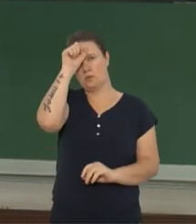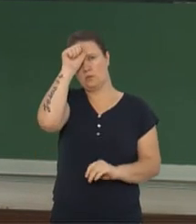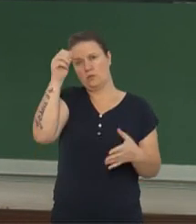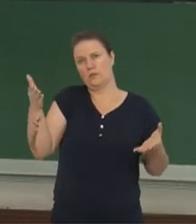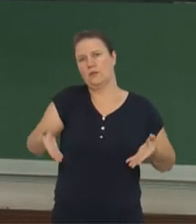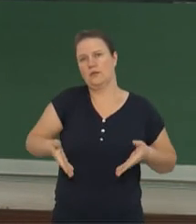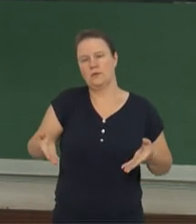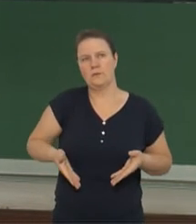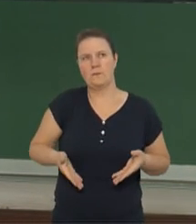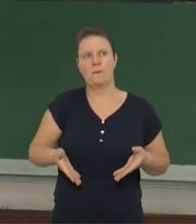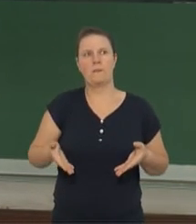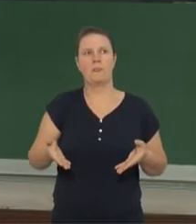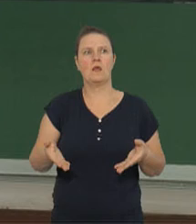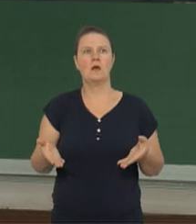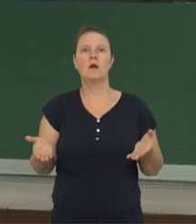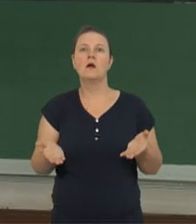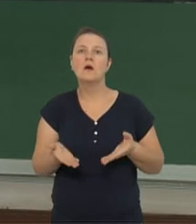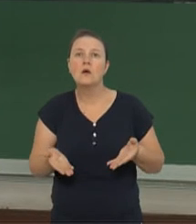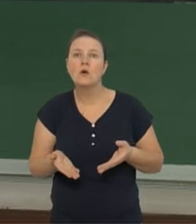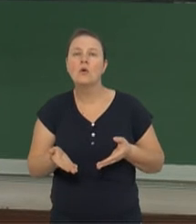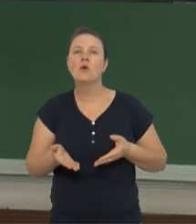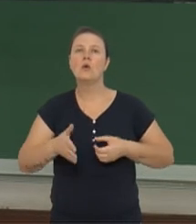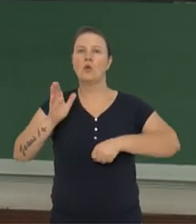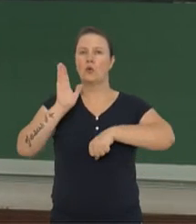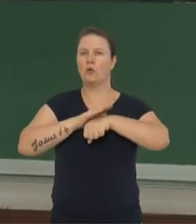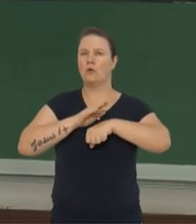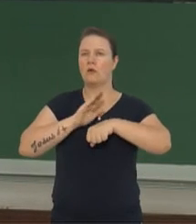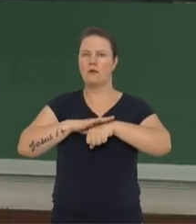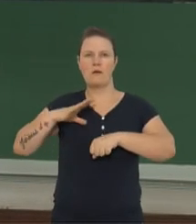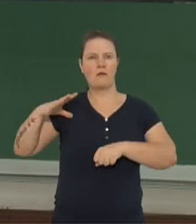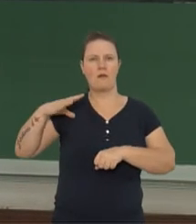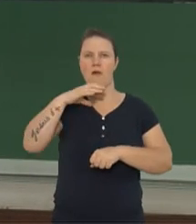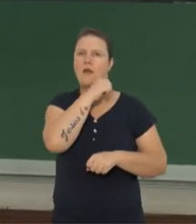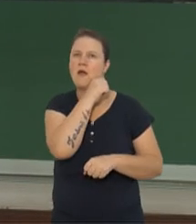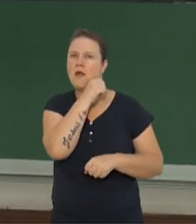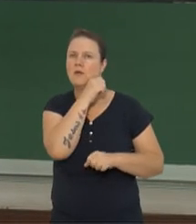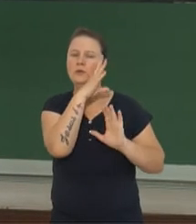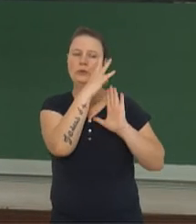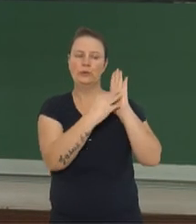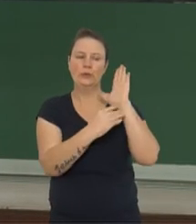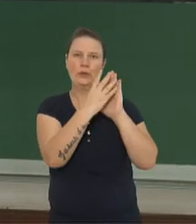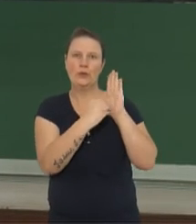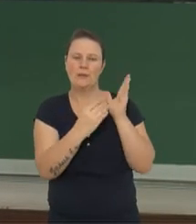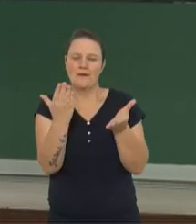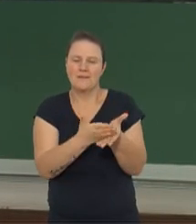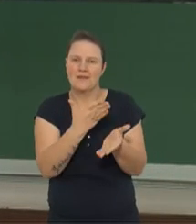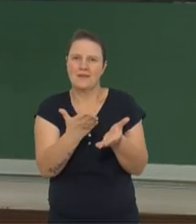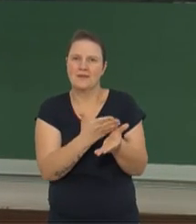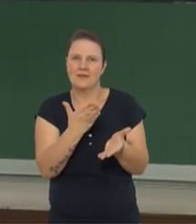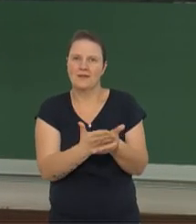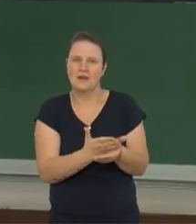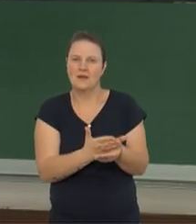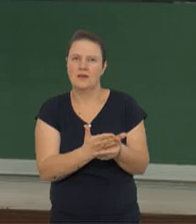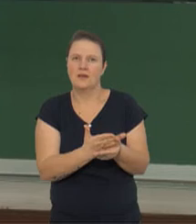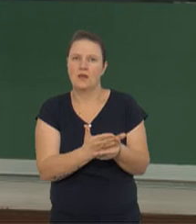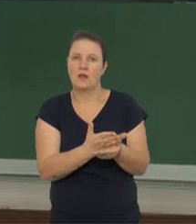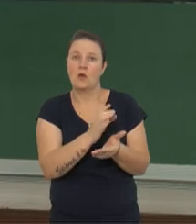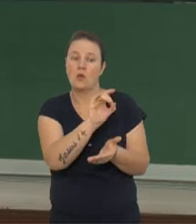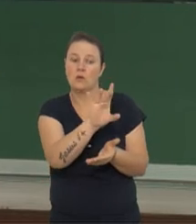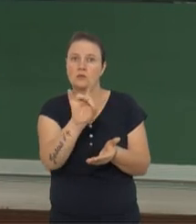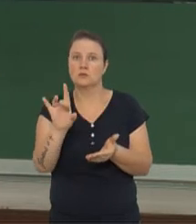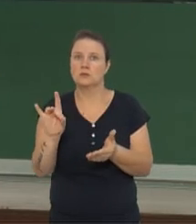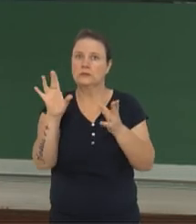hoy. ¿De acuerdo? Pues bien, entonces, unos minutos para que podáis anotar, porque son